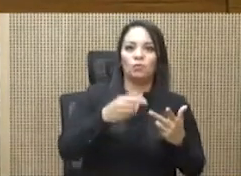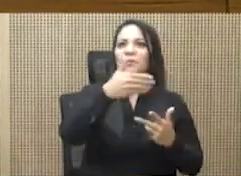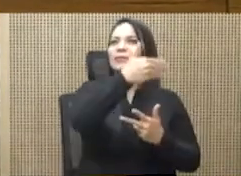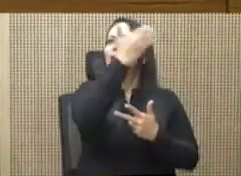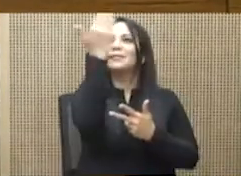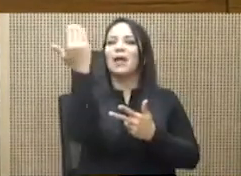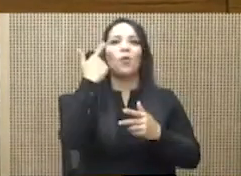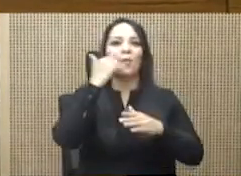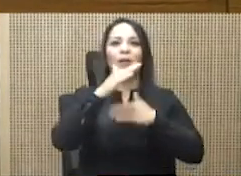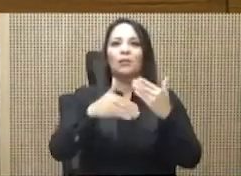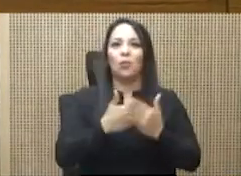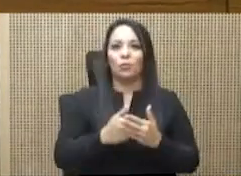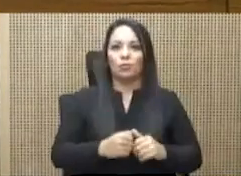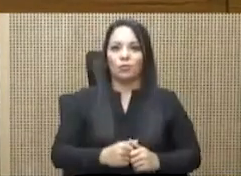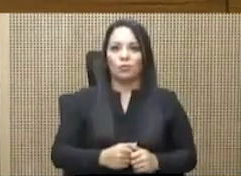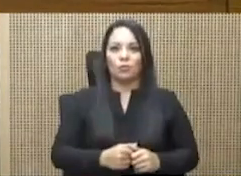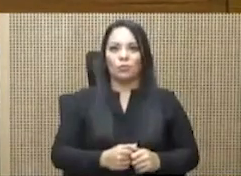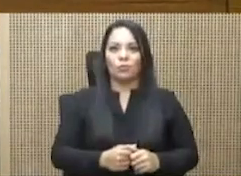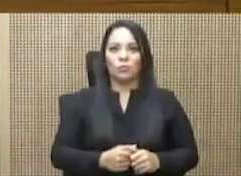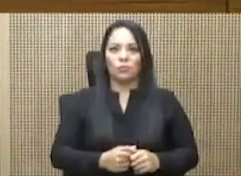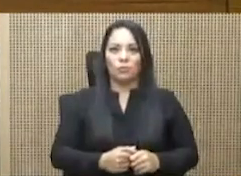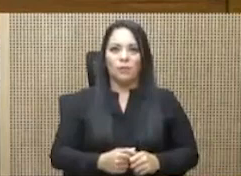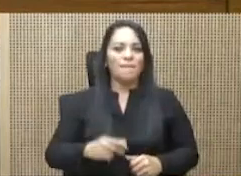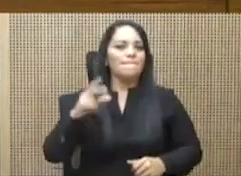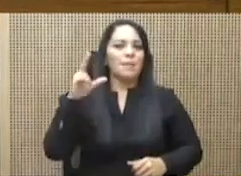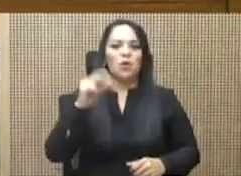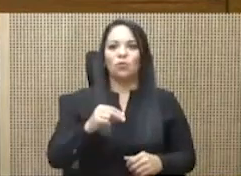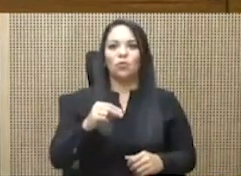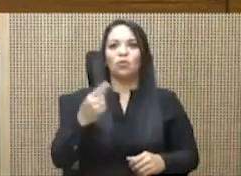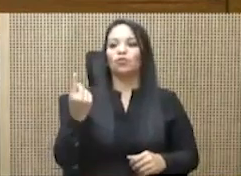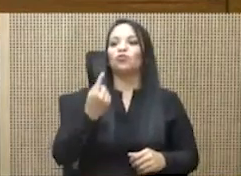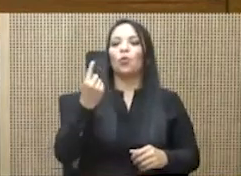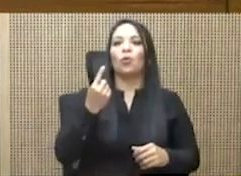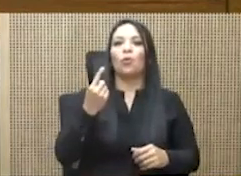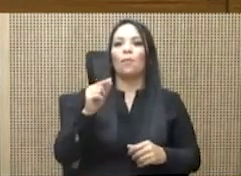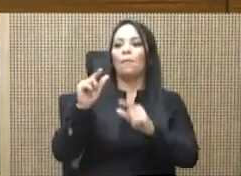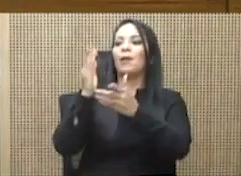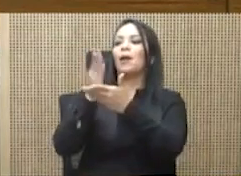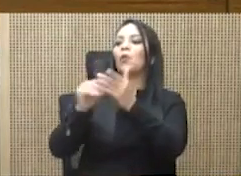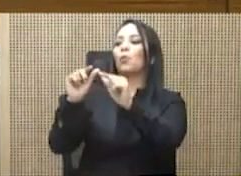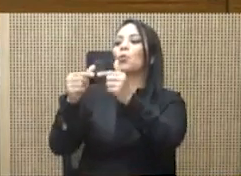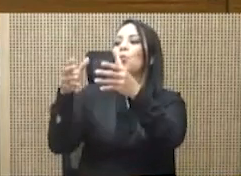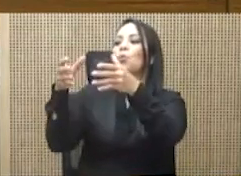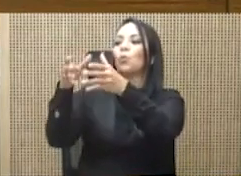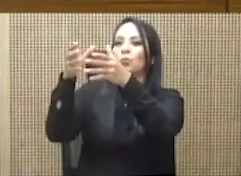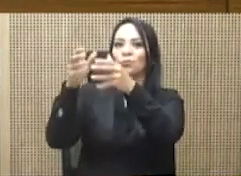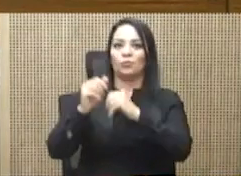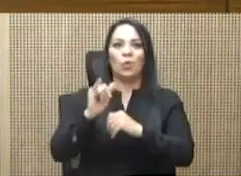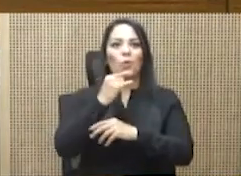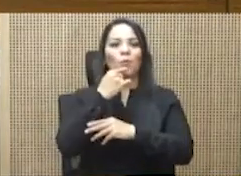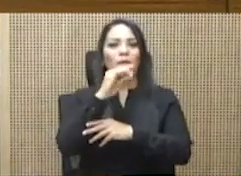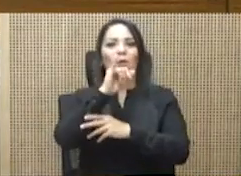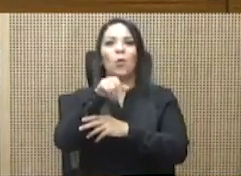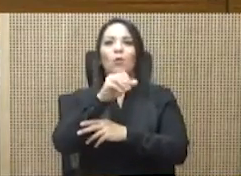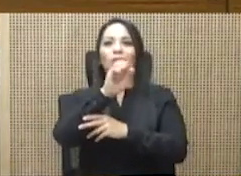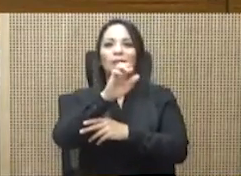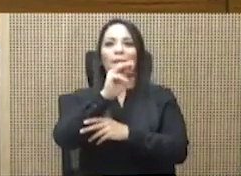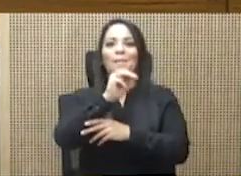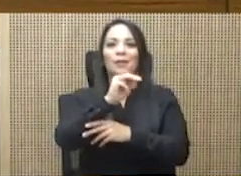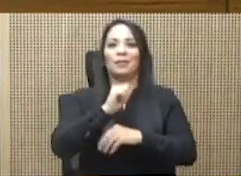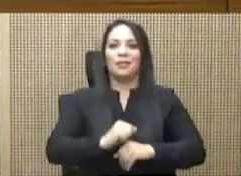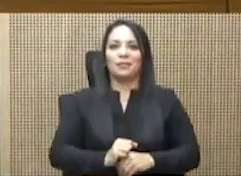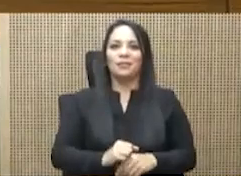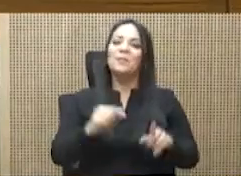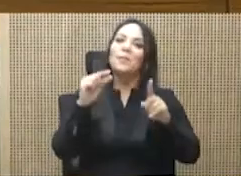ni capellanía de nadie, nos dijo José Martí. Con palabras que nos hablan no desde